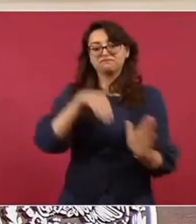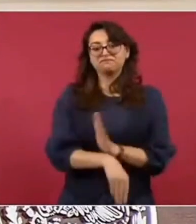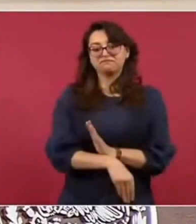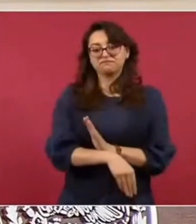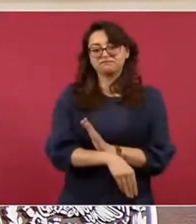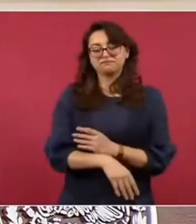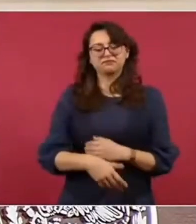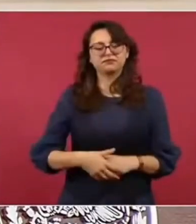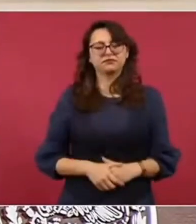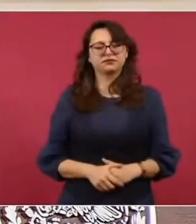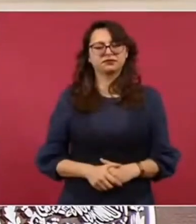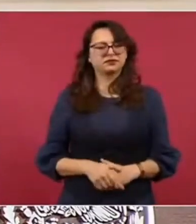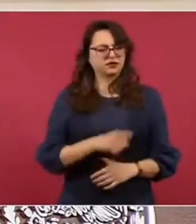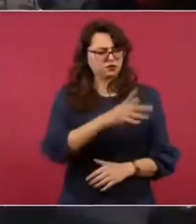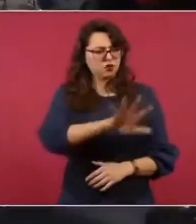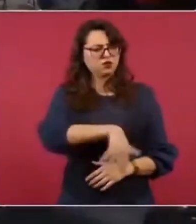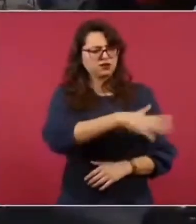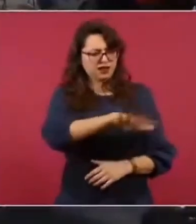de uno de los